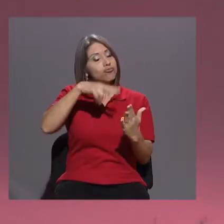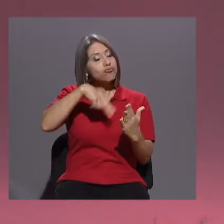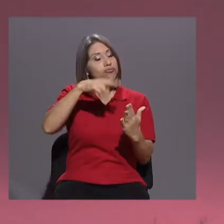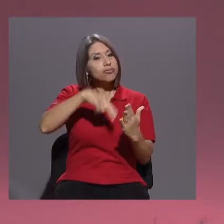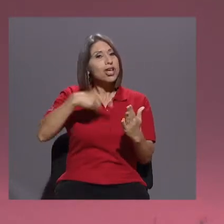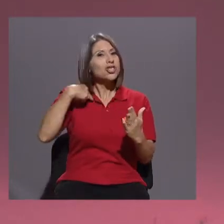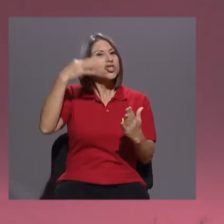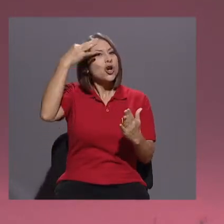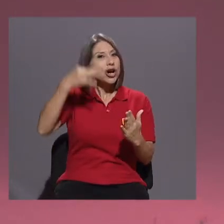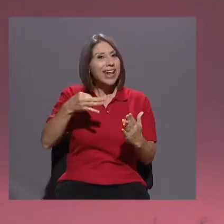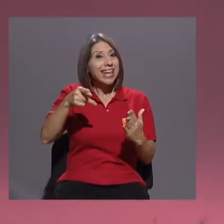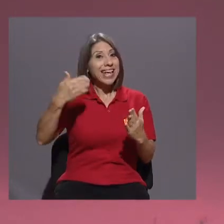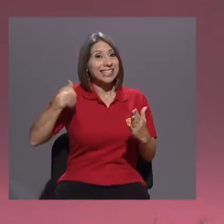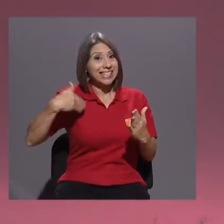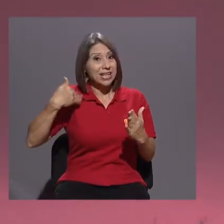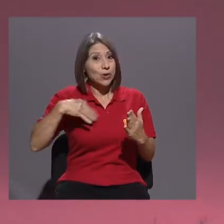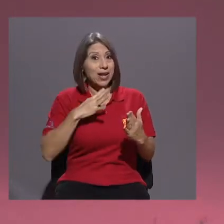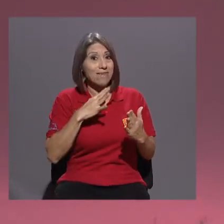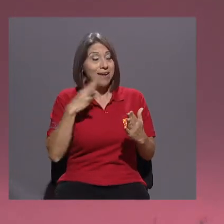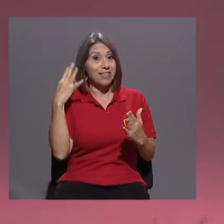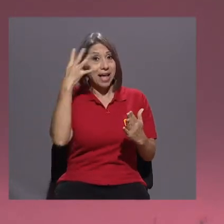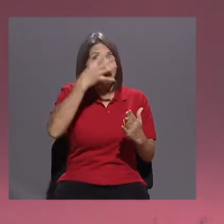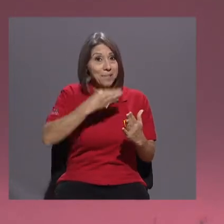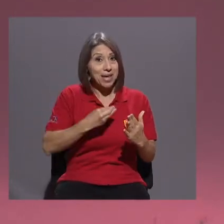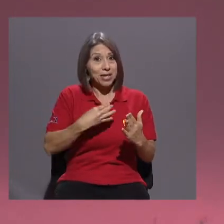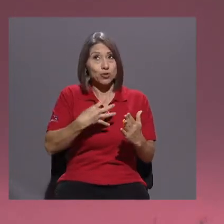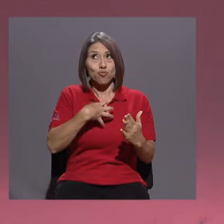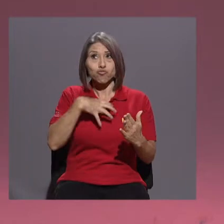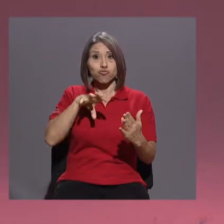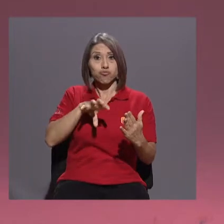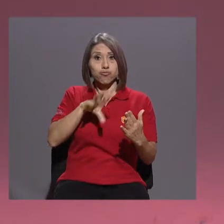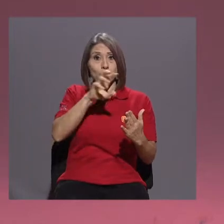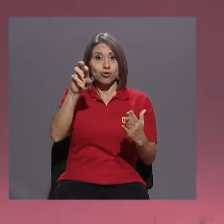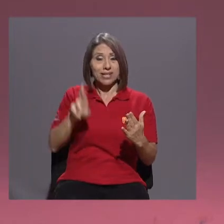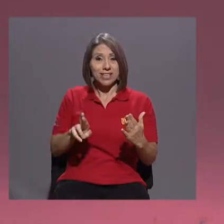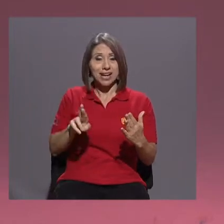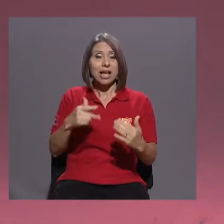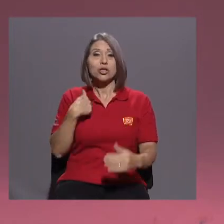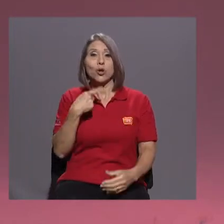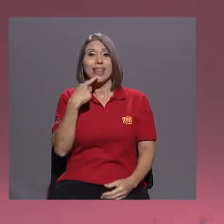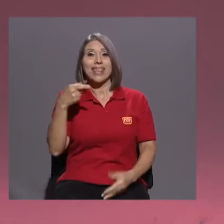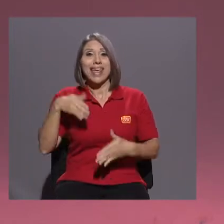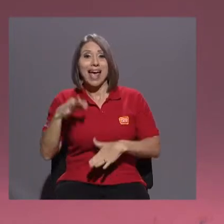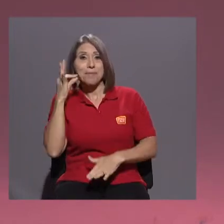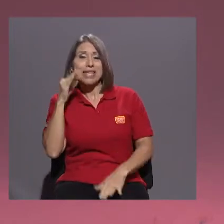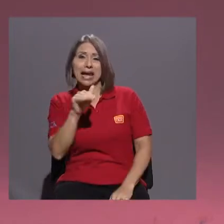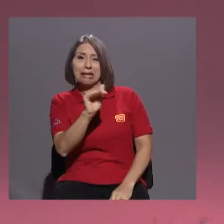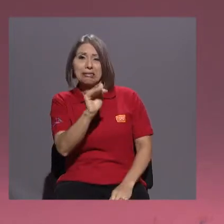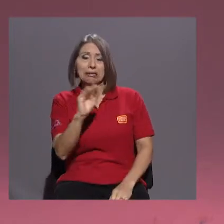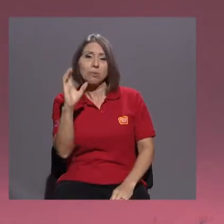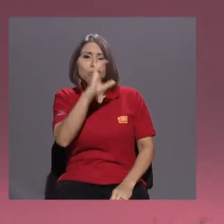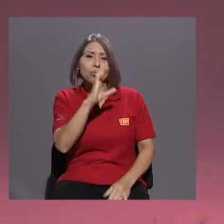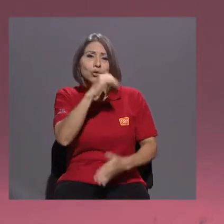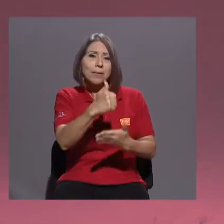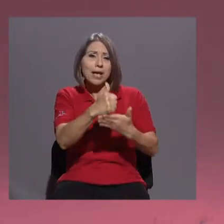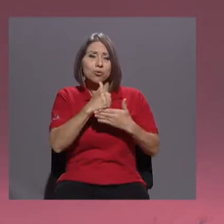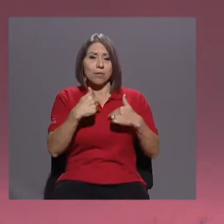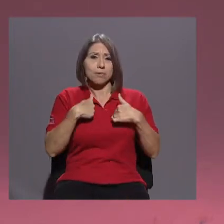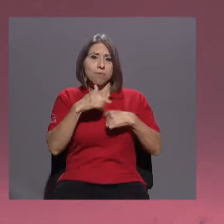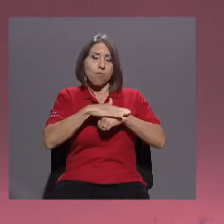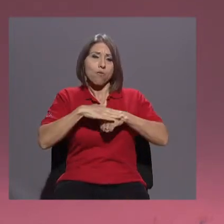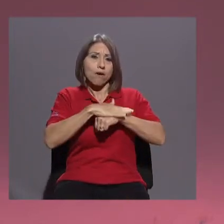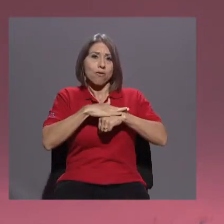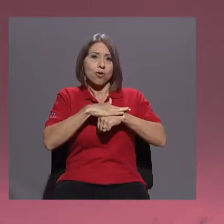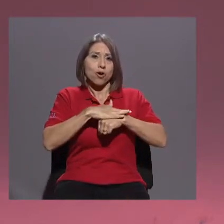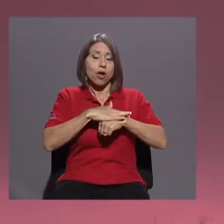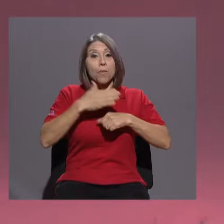el señor que Hablaba todo eso tan bello Era de Costa Rica Y le dije a mi hija Búsqueme ayuda Por favor Porque mi